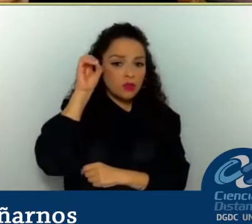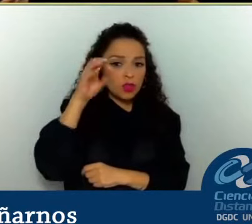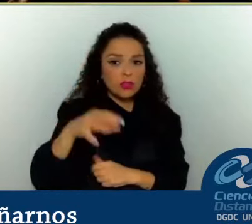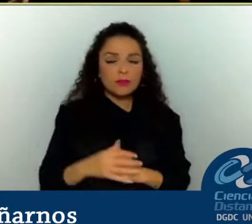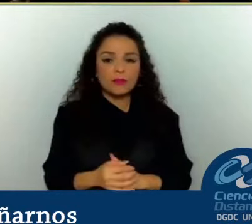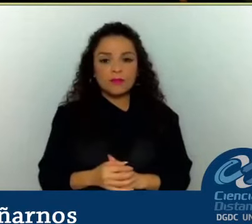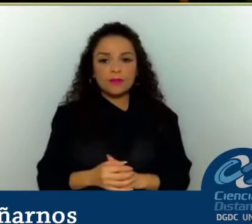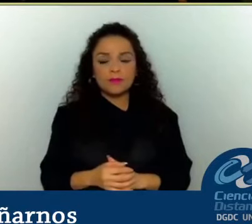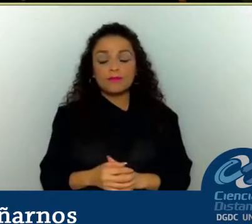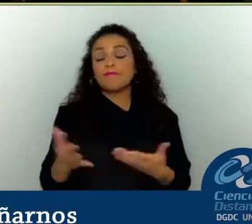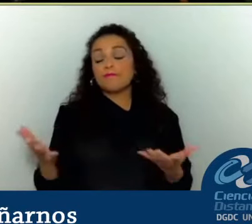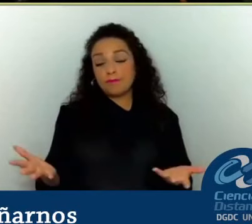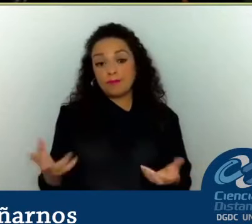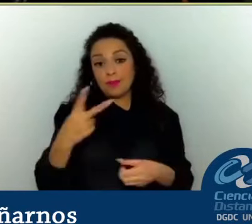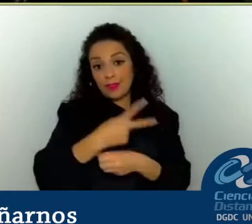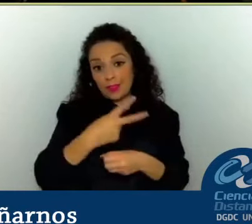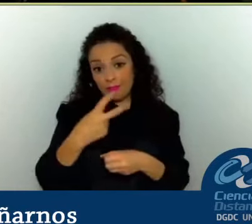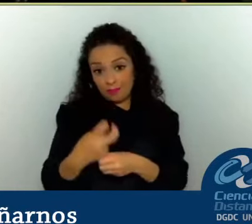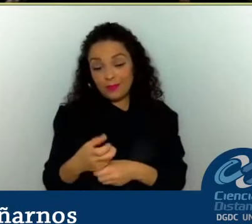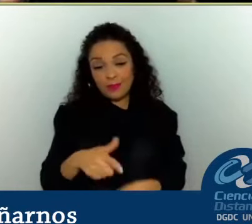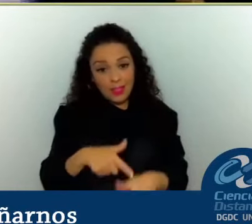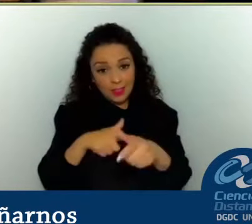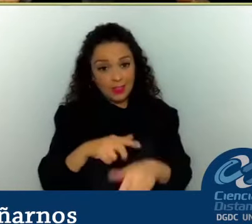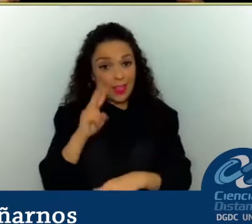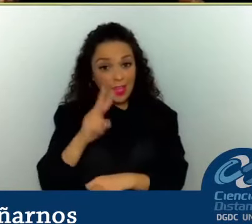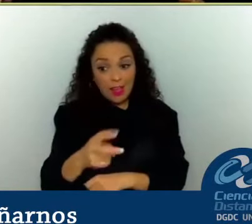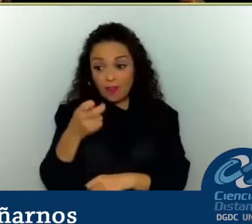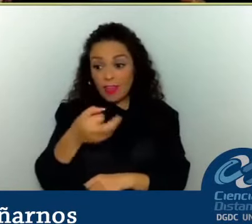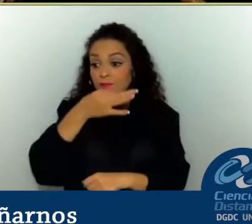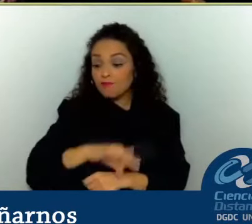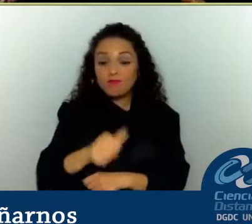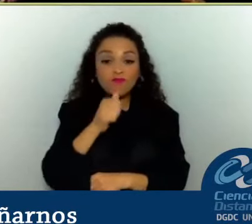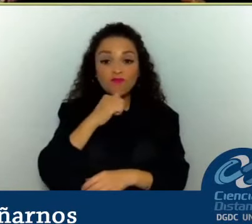pues los invitamos, esta fiesta no acaba aún, todavía tenemos